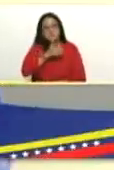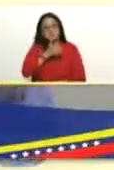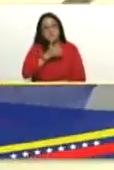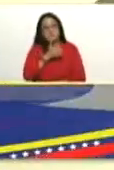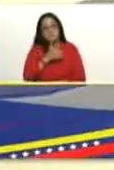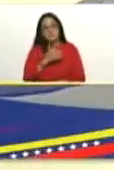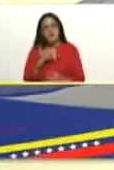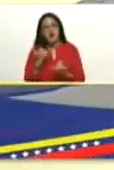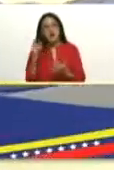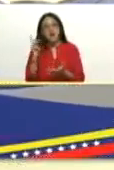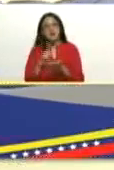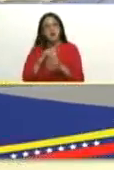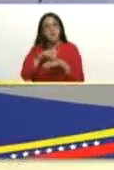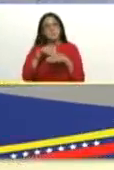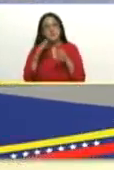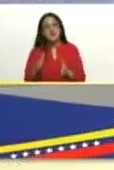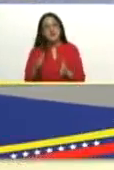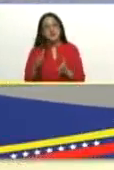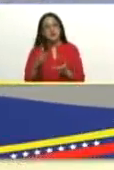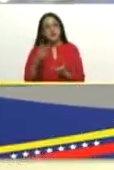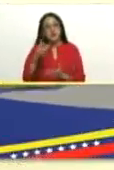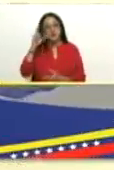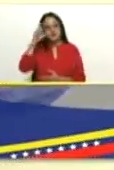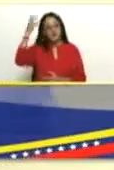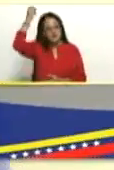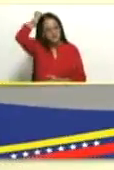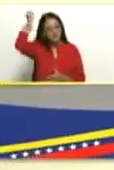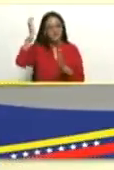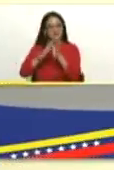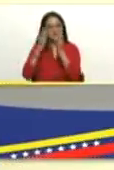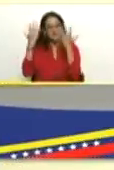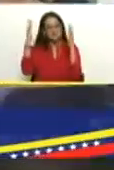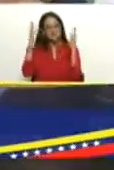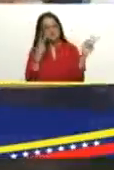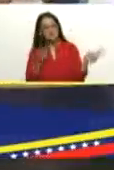Llegó el ministro Alfred Nazareño Áñez. Vamos a recibirlo con un aplauso.